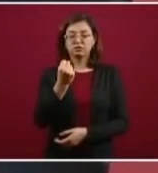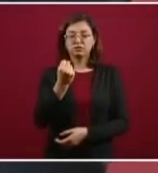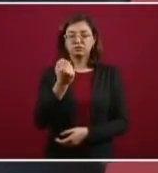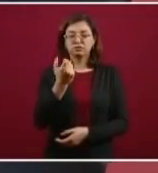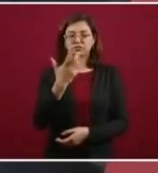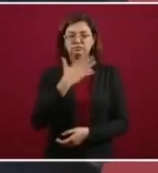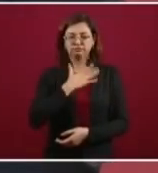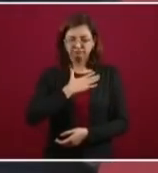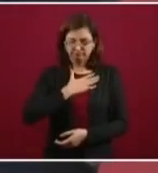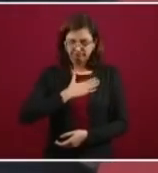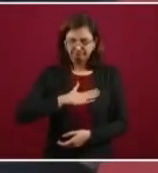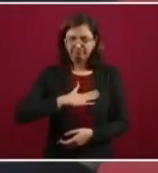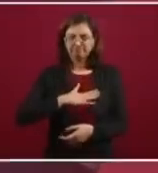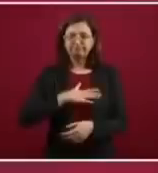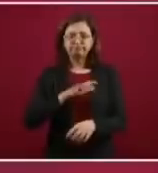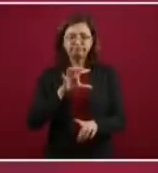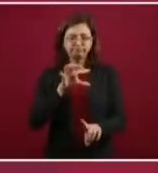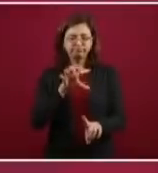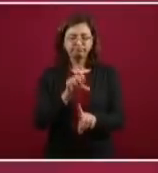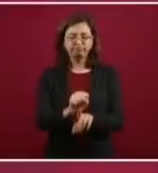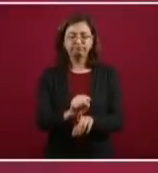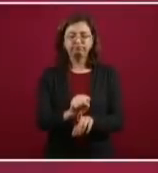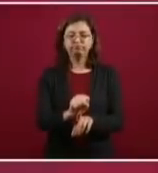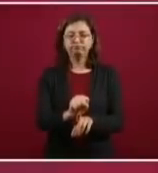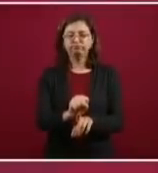de justicia,